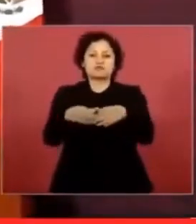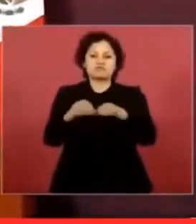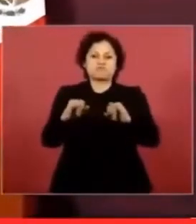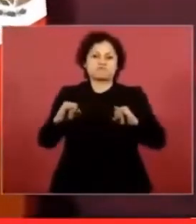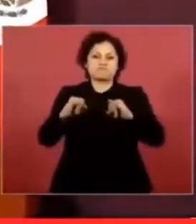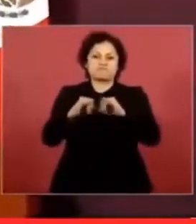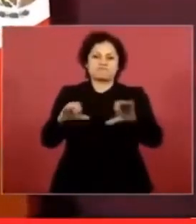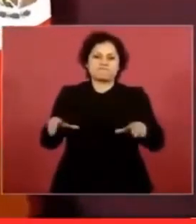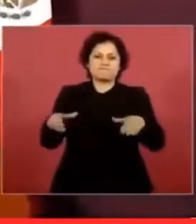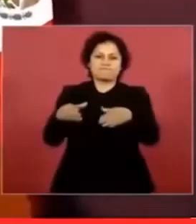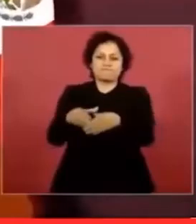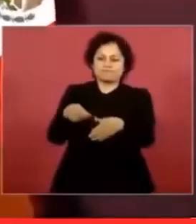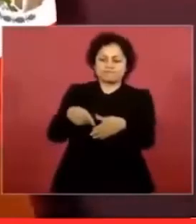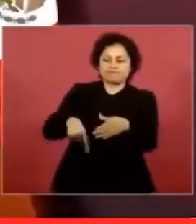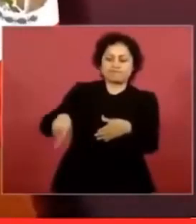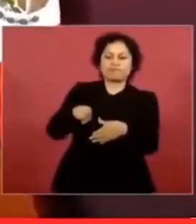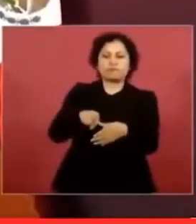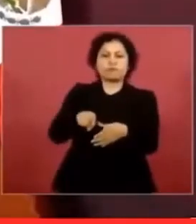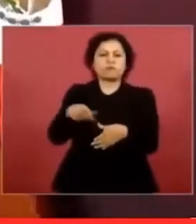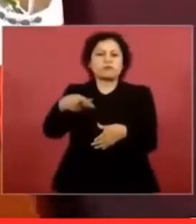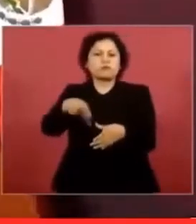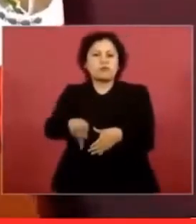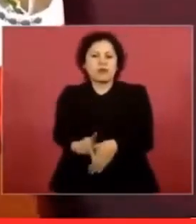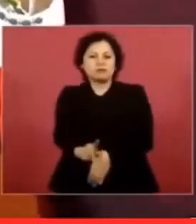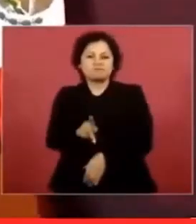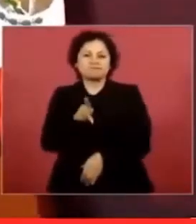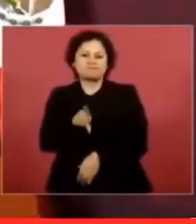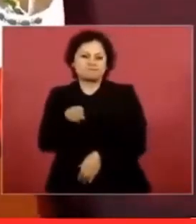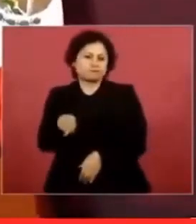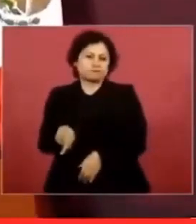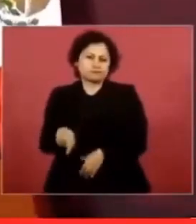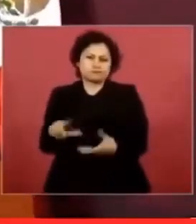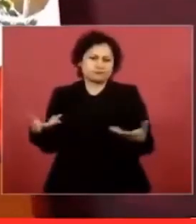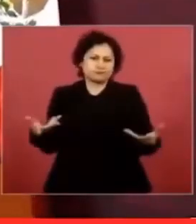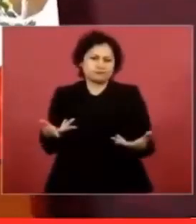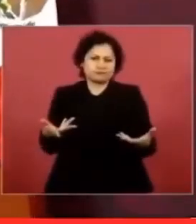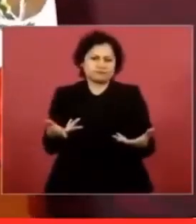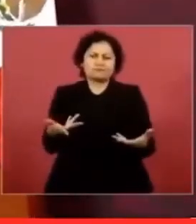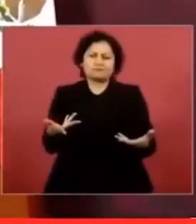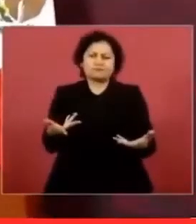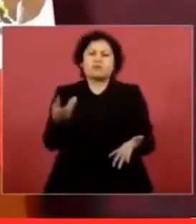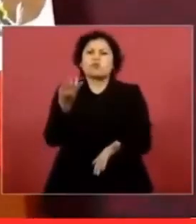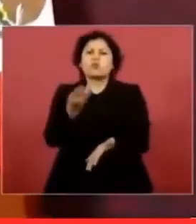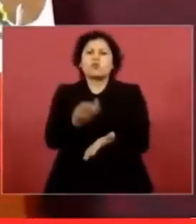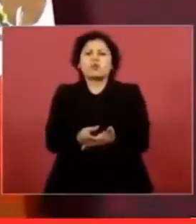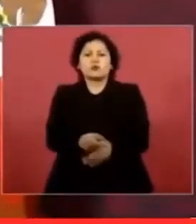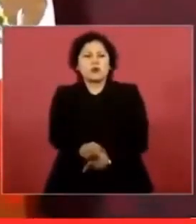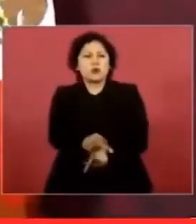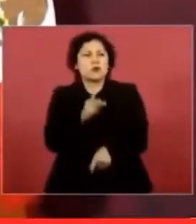parapetos, para simular de que